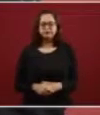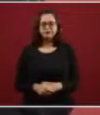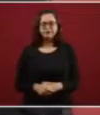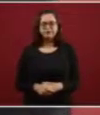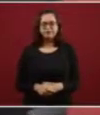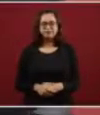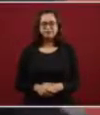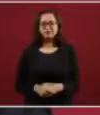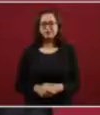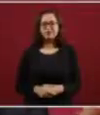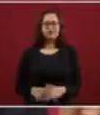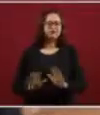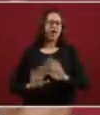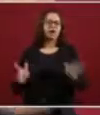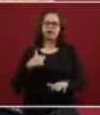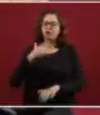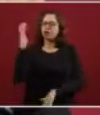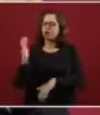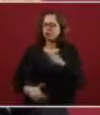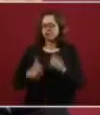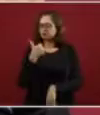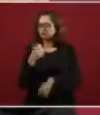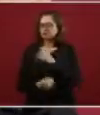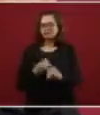Y ahí sí ya me voy contento